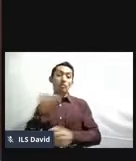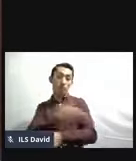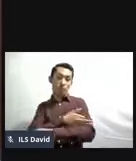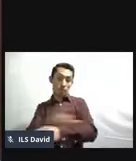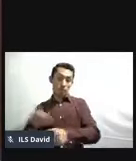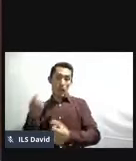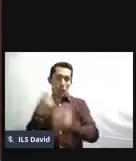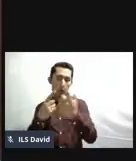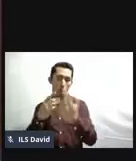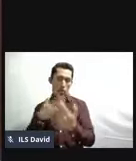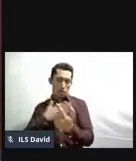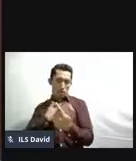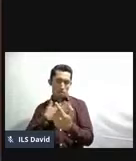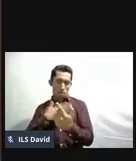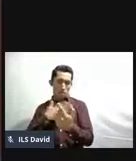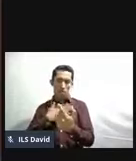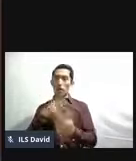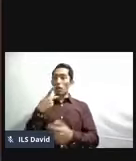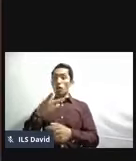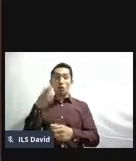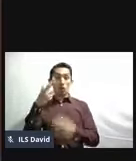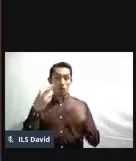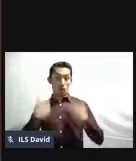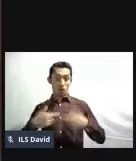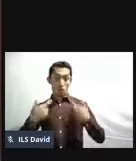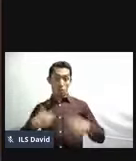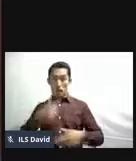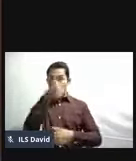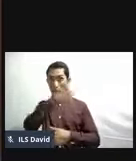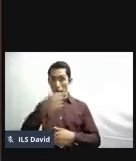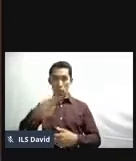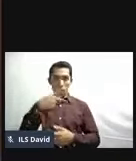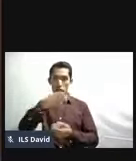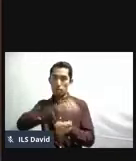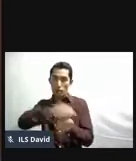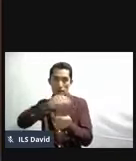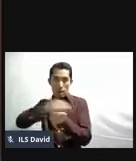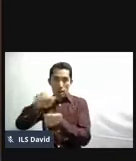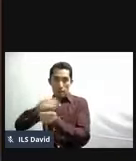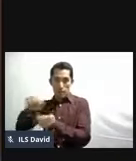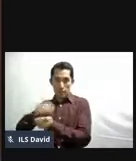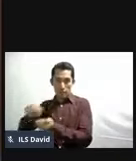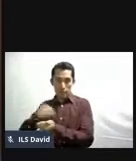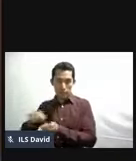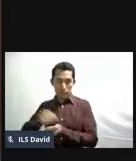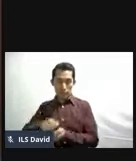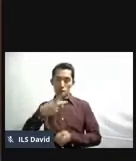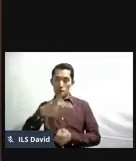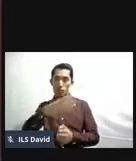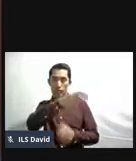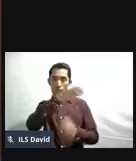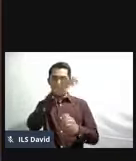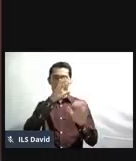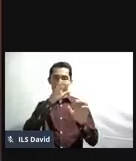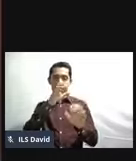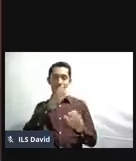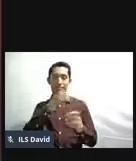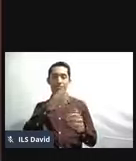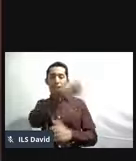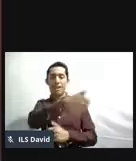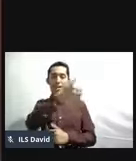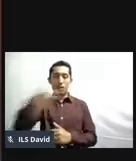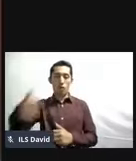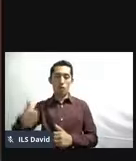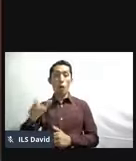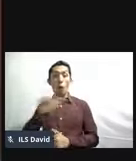también, lavar su propia ropa, etcétera. O sea, cuidarse de sí misma a sí mismo. Cuando no se les